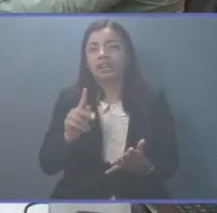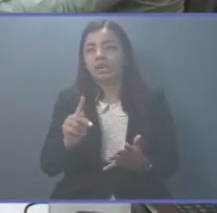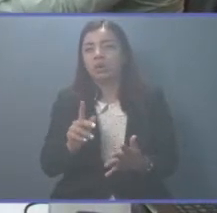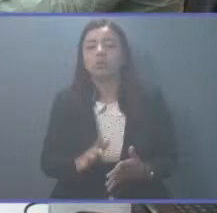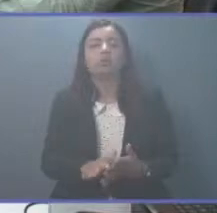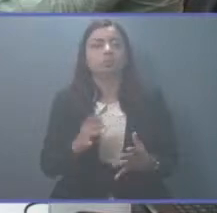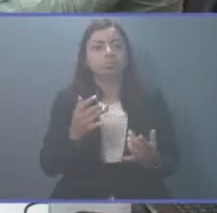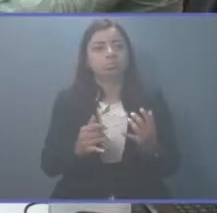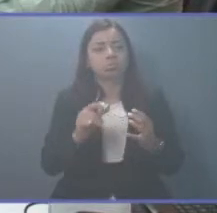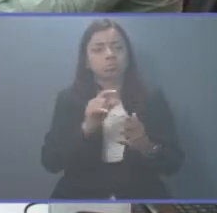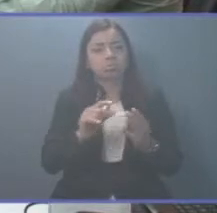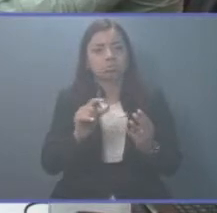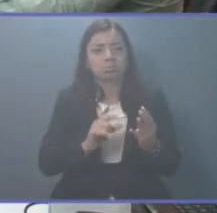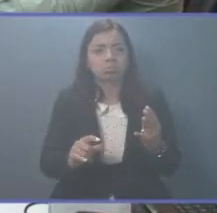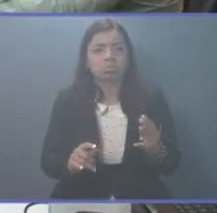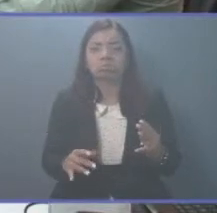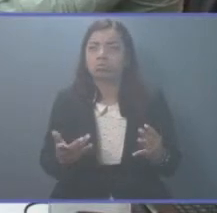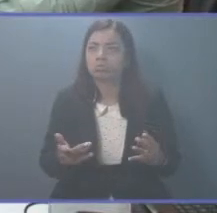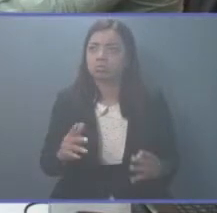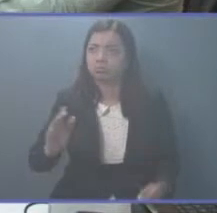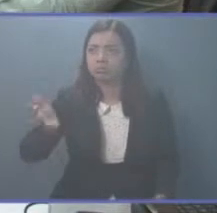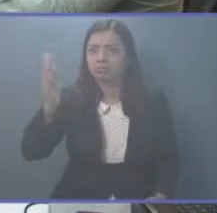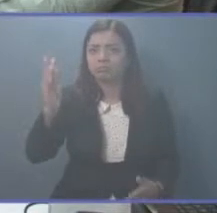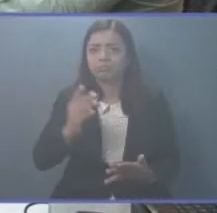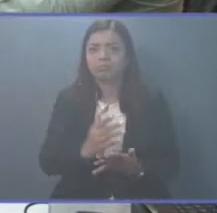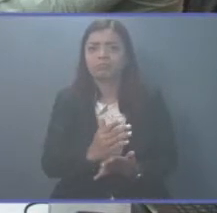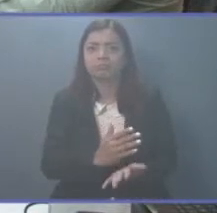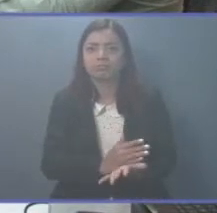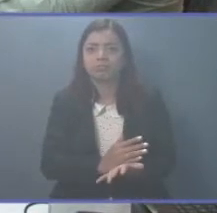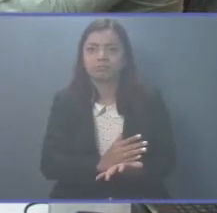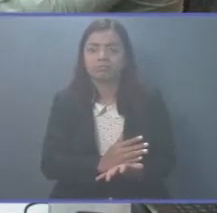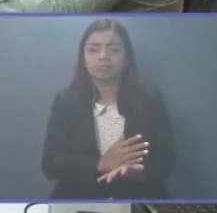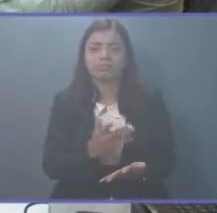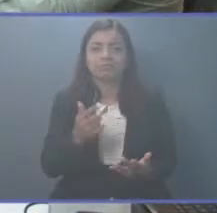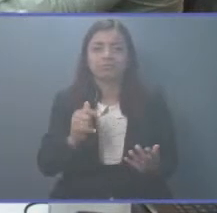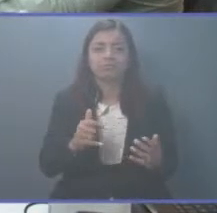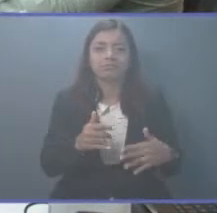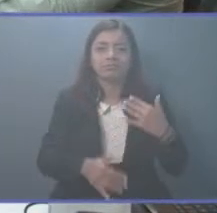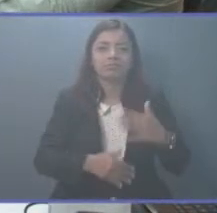último inciso, inciso. La palabra cuando dice serán